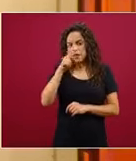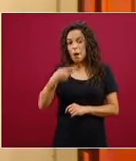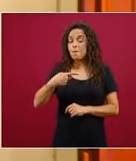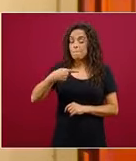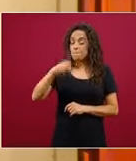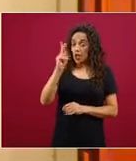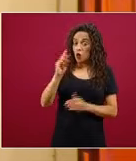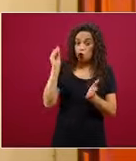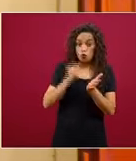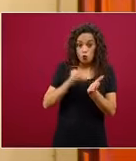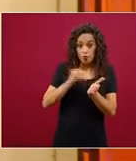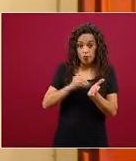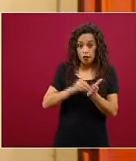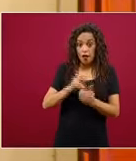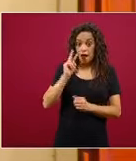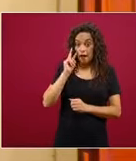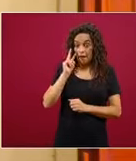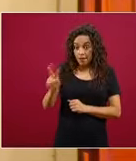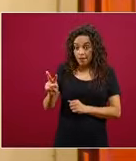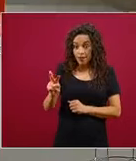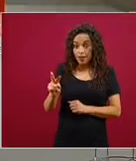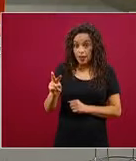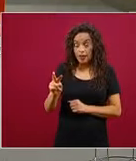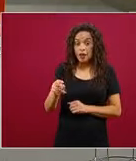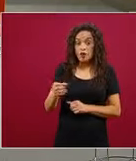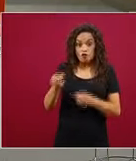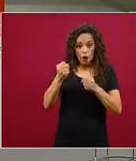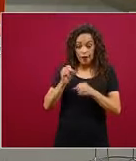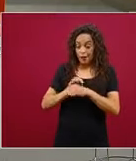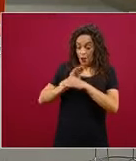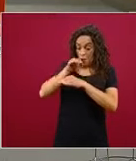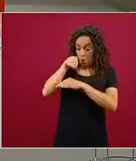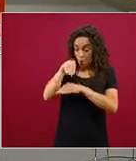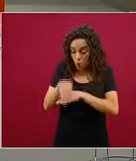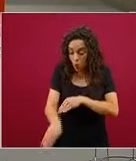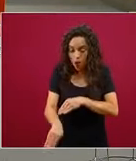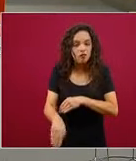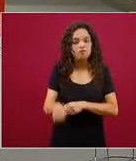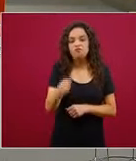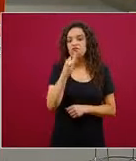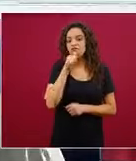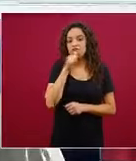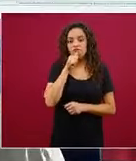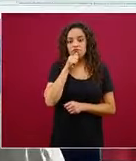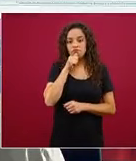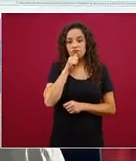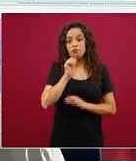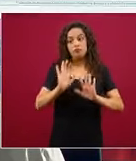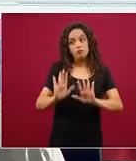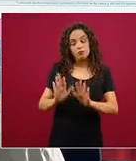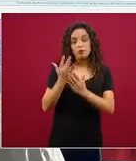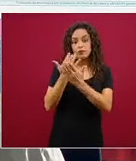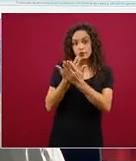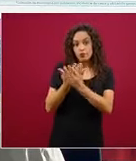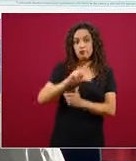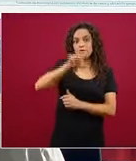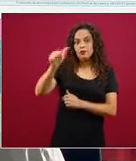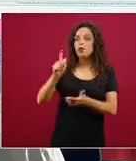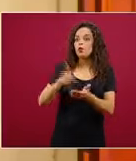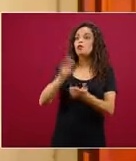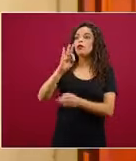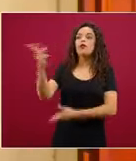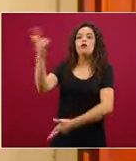no vemos una tendencia descendente importante. Entonces aquí en Salina Cruz, cuidado, porque no vaya a ser que esta tendencia luego se reactive